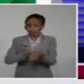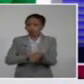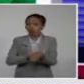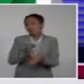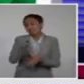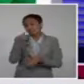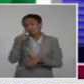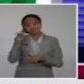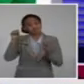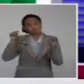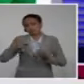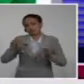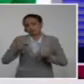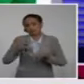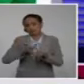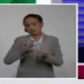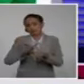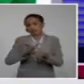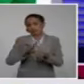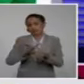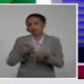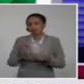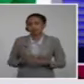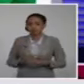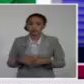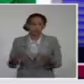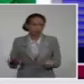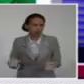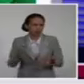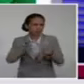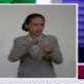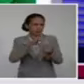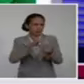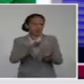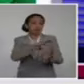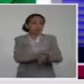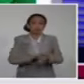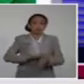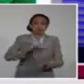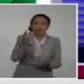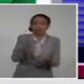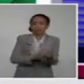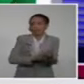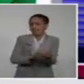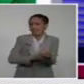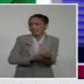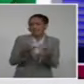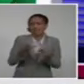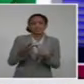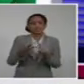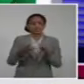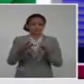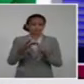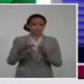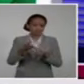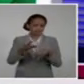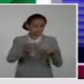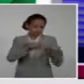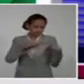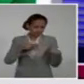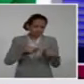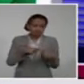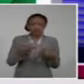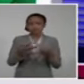favorables para la evolución. Hipertensión arterial, diabetes mellitus, cardiopatía isquémica,